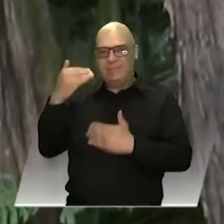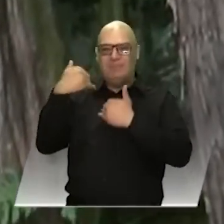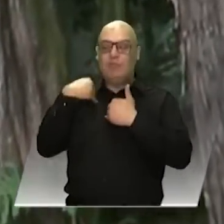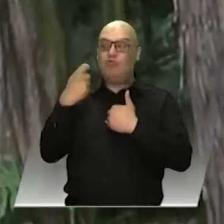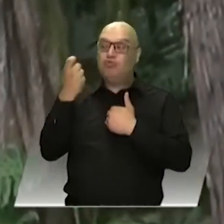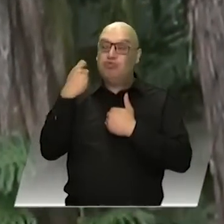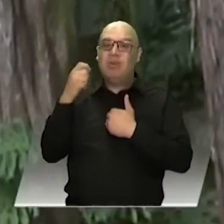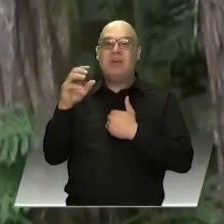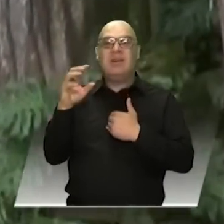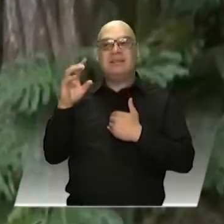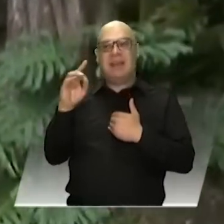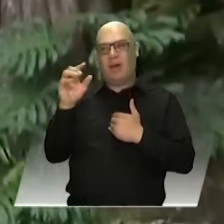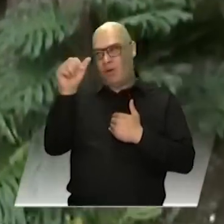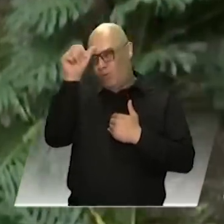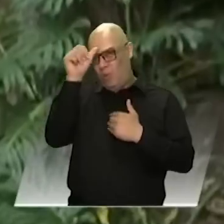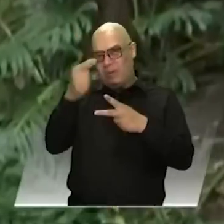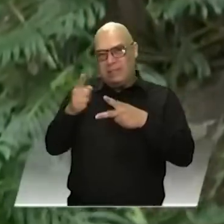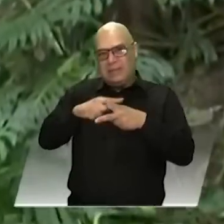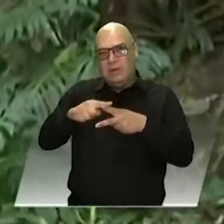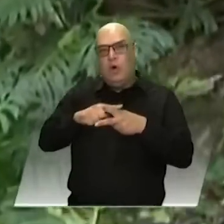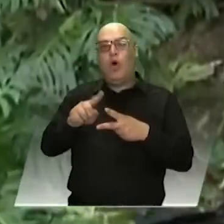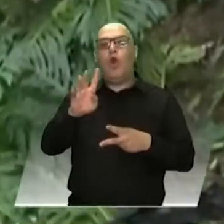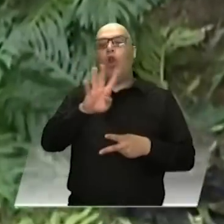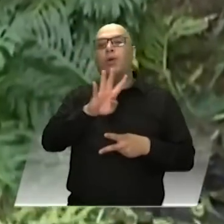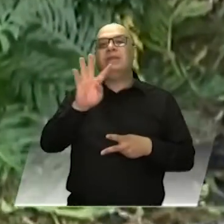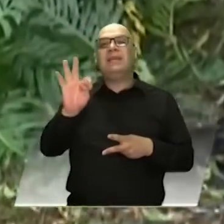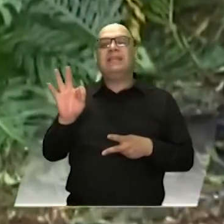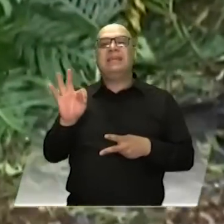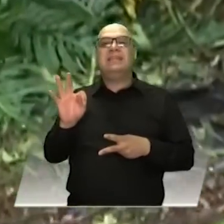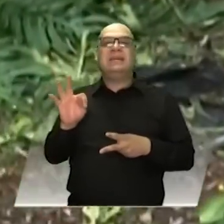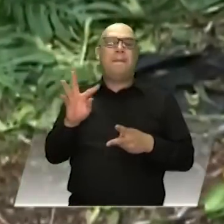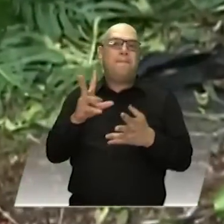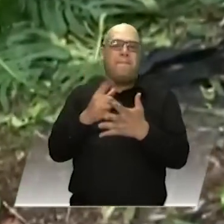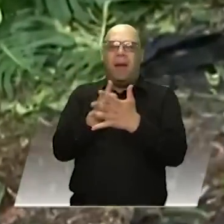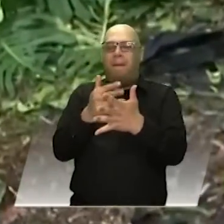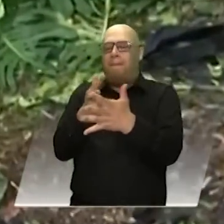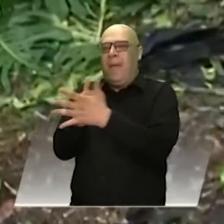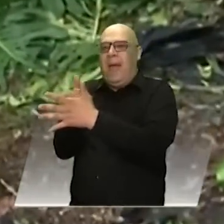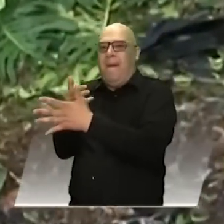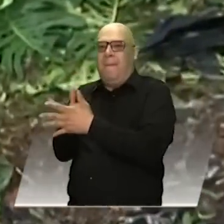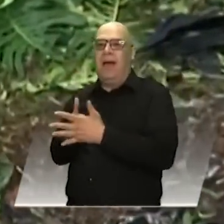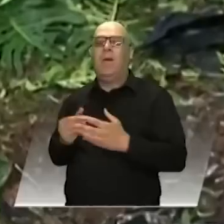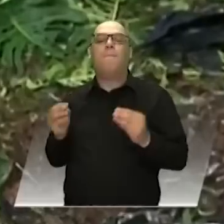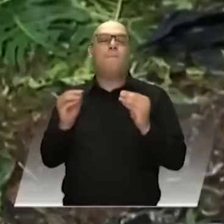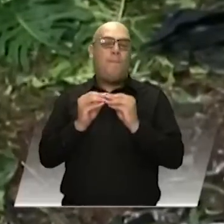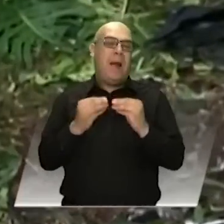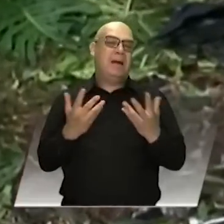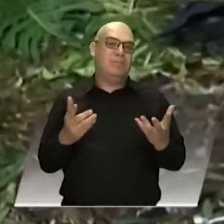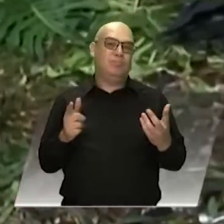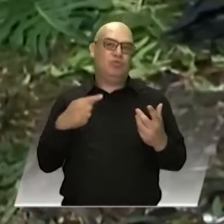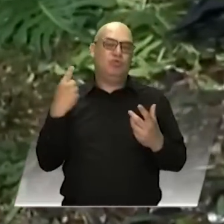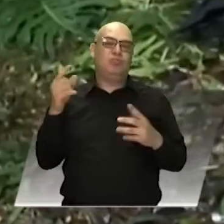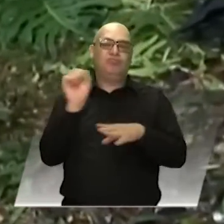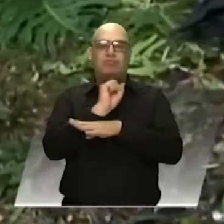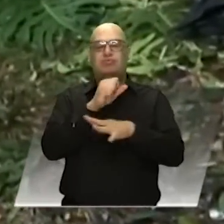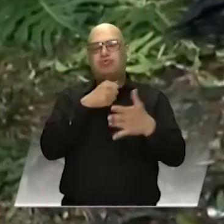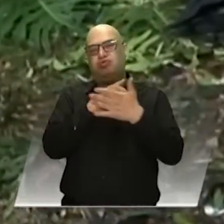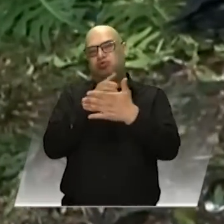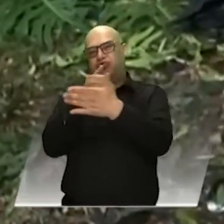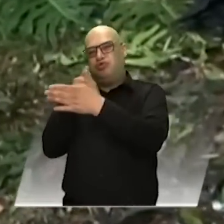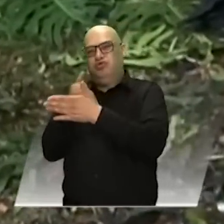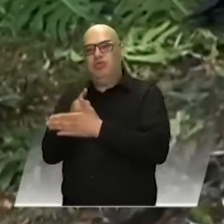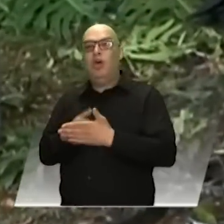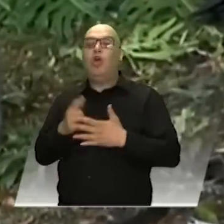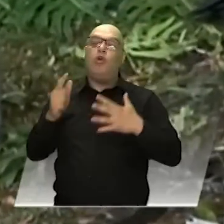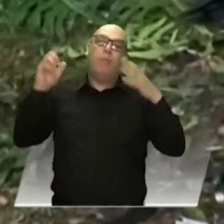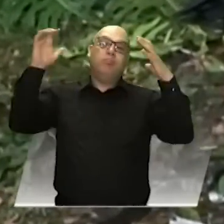semana se atendieron cerca de 93 emergencias y varias de ellas por el tema de accidentes e incidentes de tránsito que provocan tanto las fuertes lluvias,